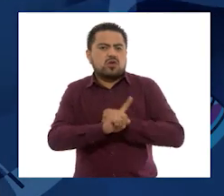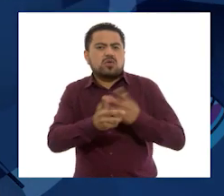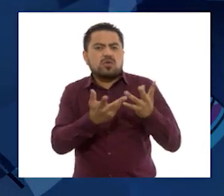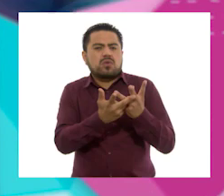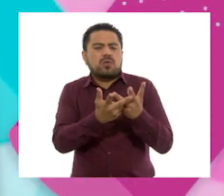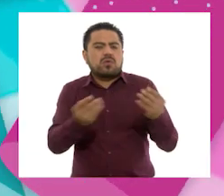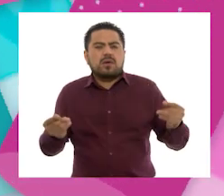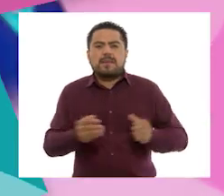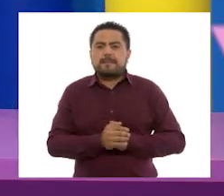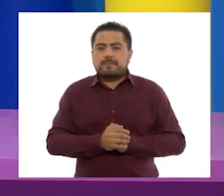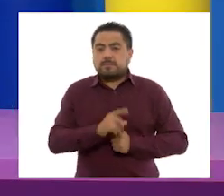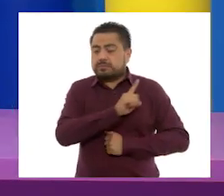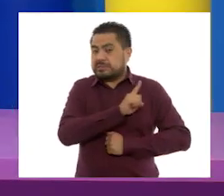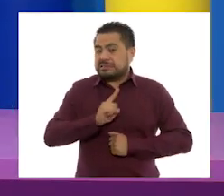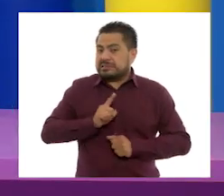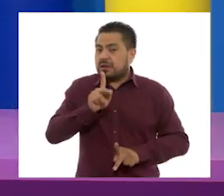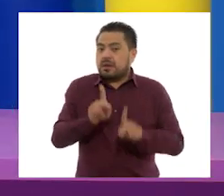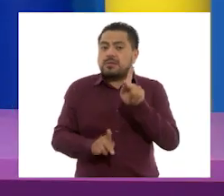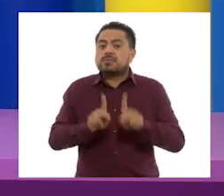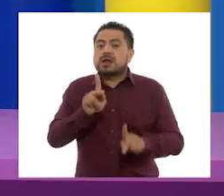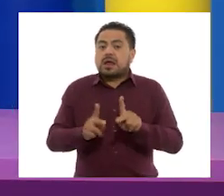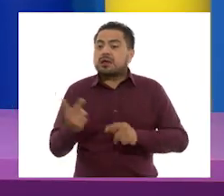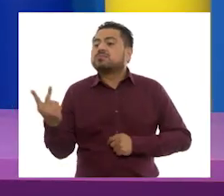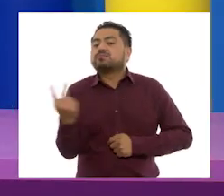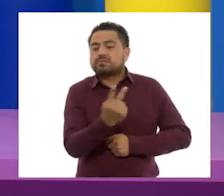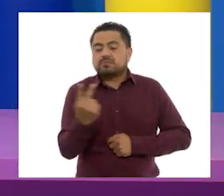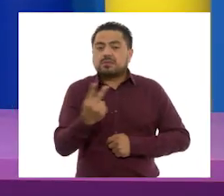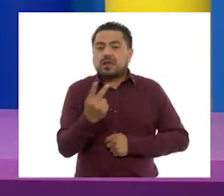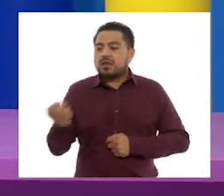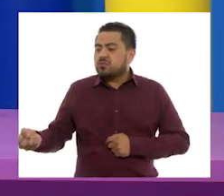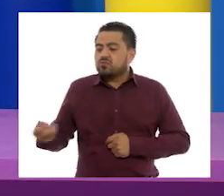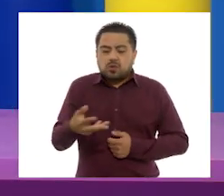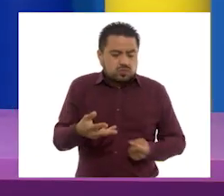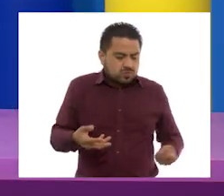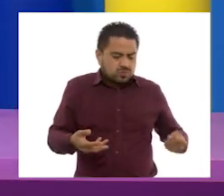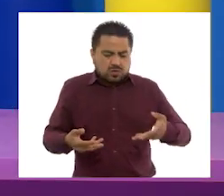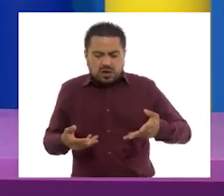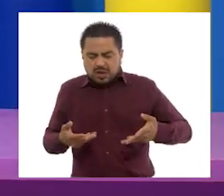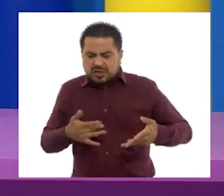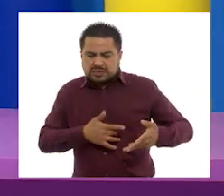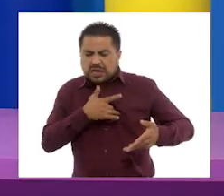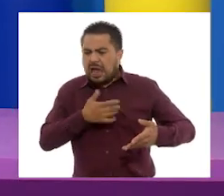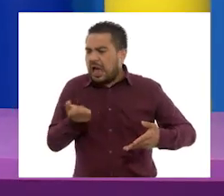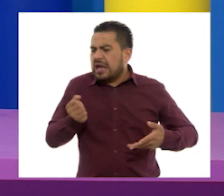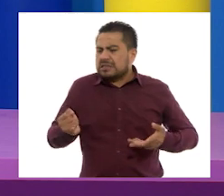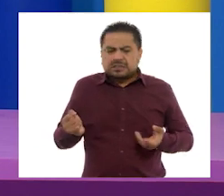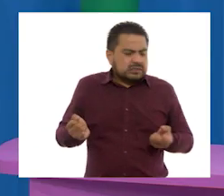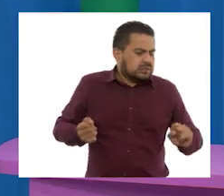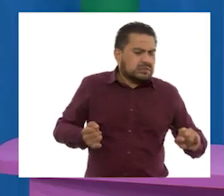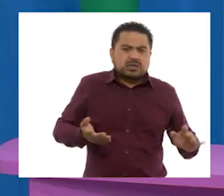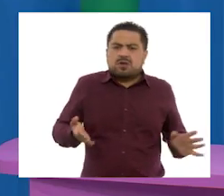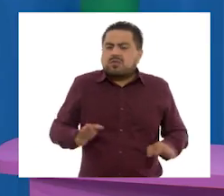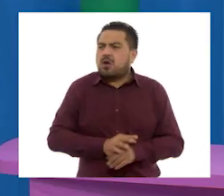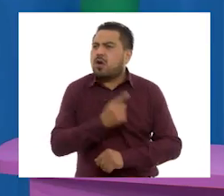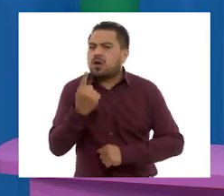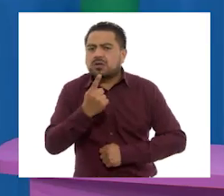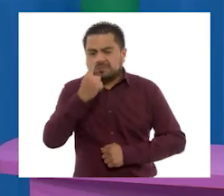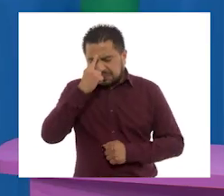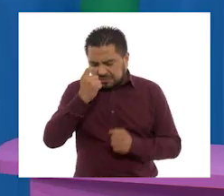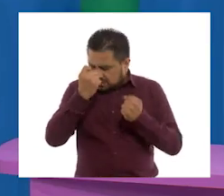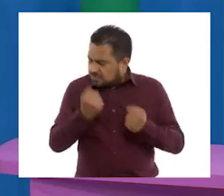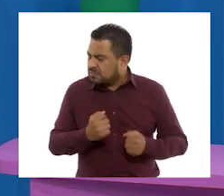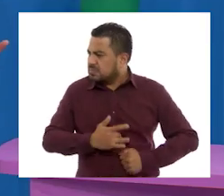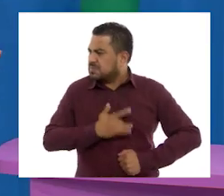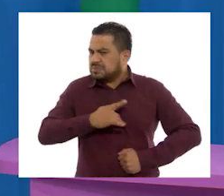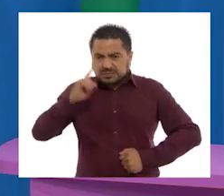conflicto? Platicar, María. Que cada quien diga cómo se siente y por qué se siente así. Sí, y estoy seguro que el enojo